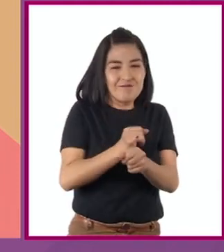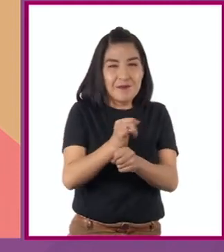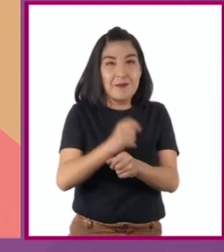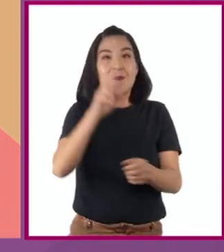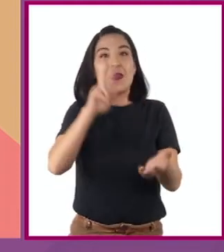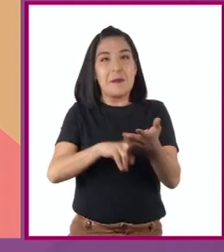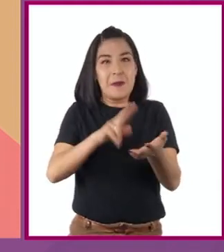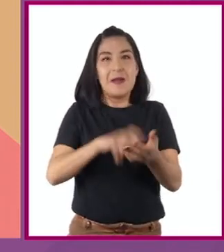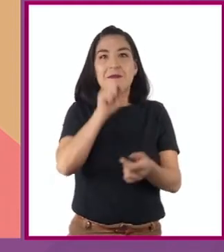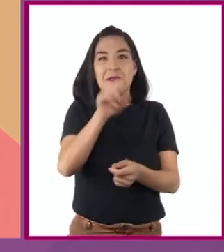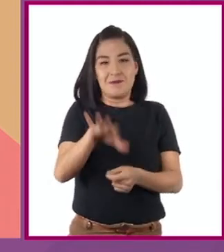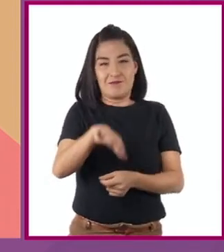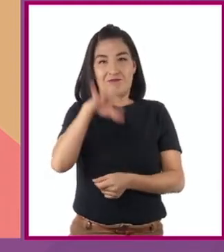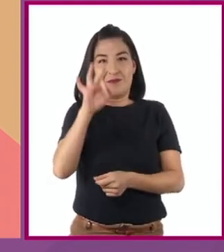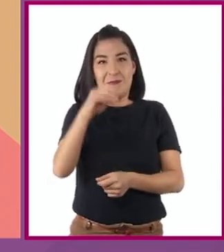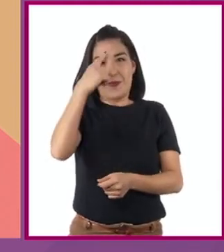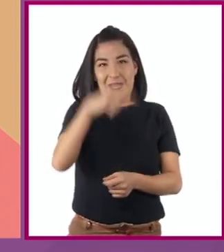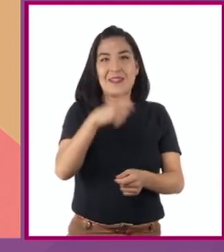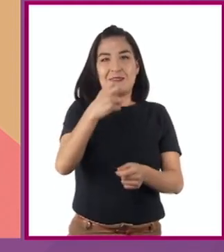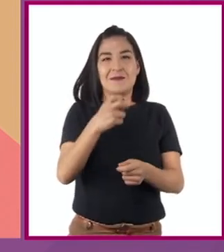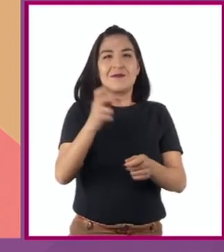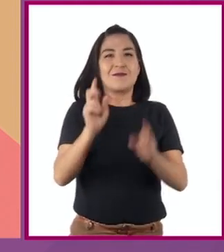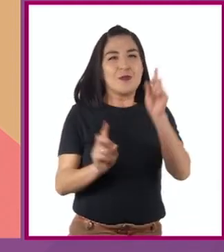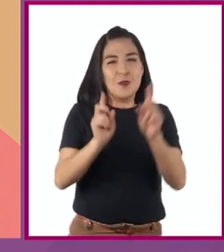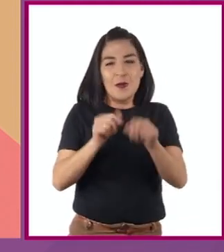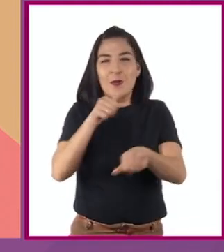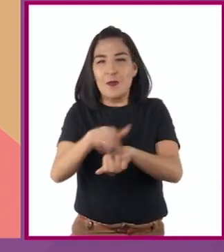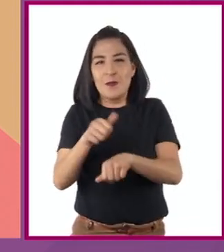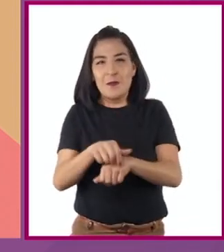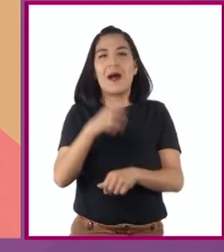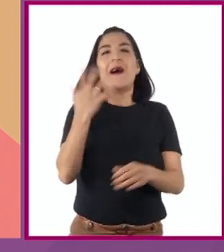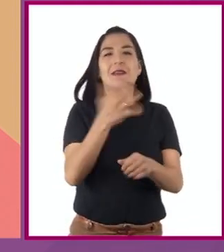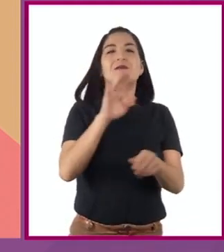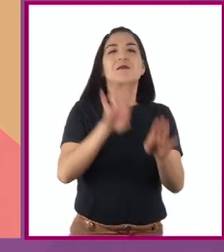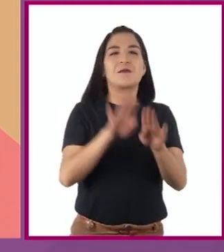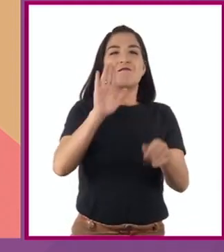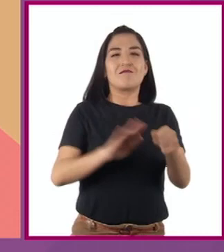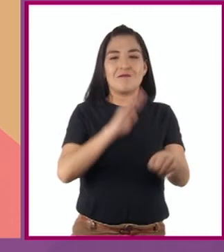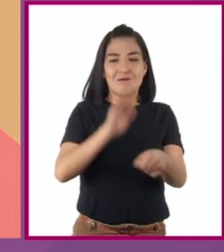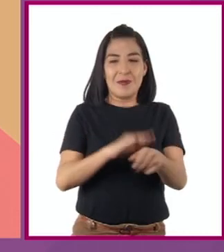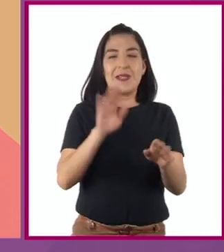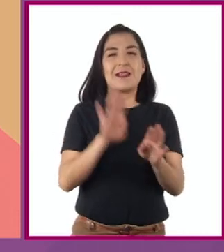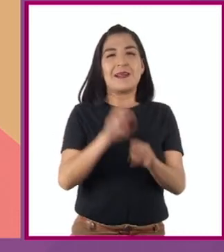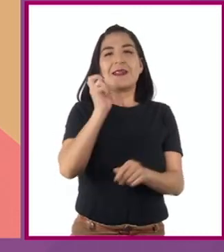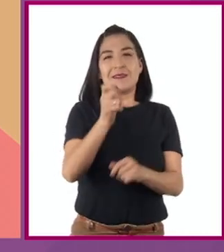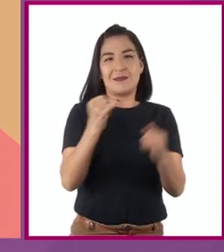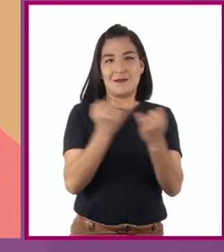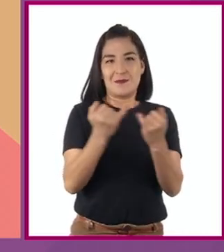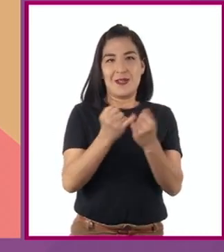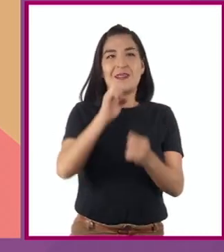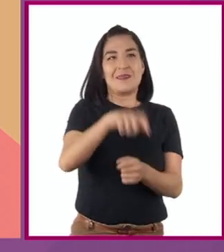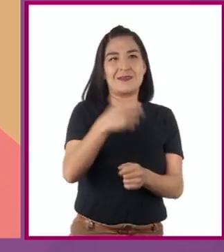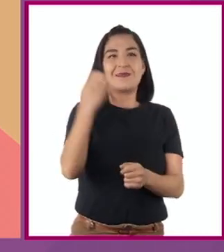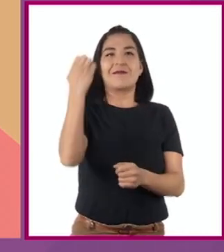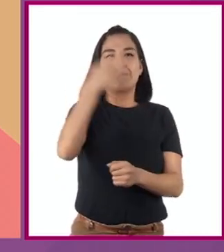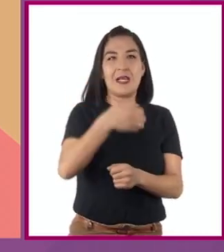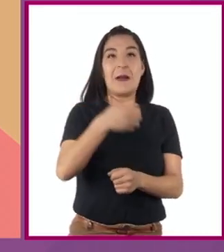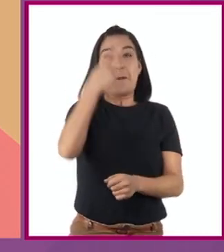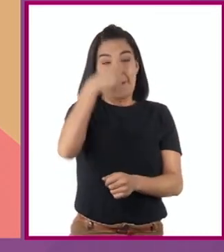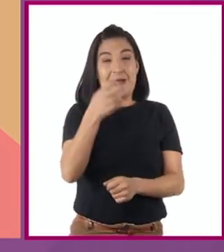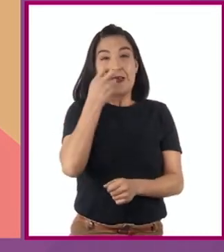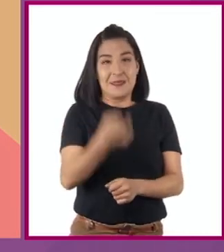valores encontrados para las incógnitas hacen que se cumpla la igualdad en ambas ecuaciones. Para